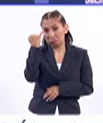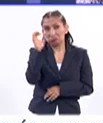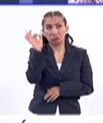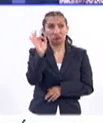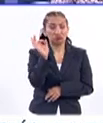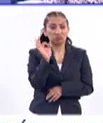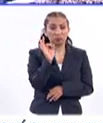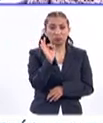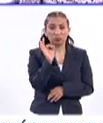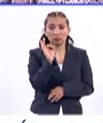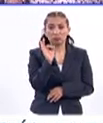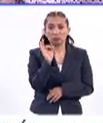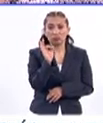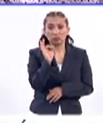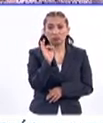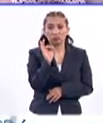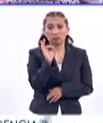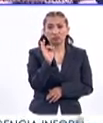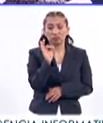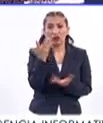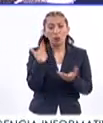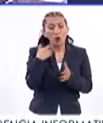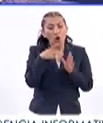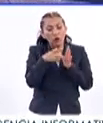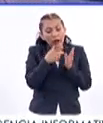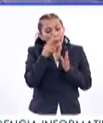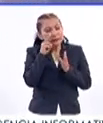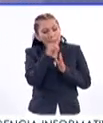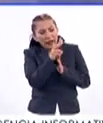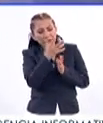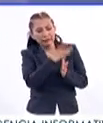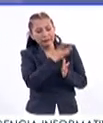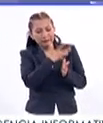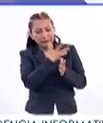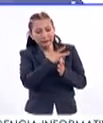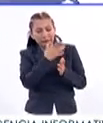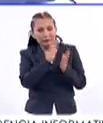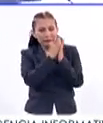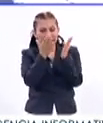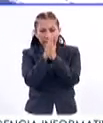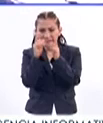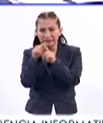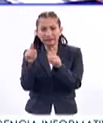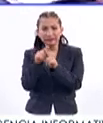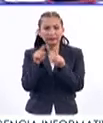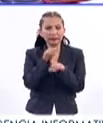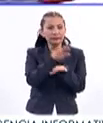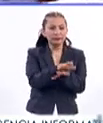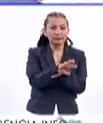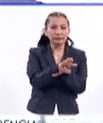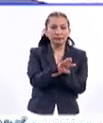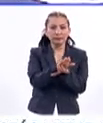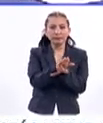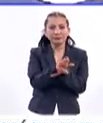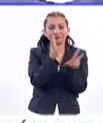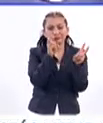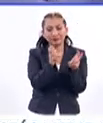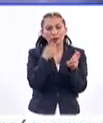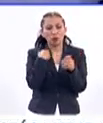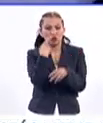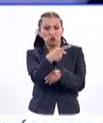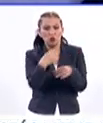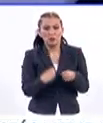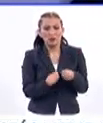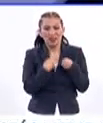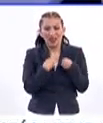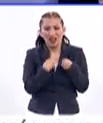por ejemplo, es retomar lo que tenemos publicado, por ejemplo, de cuestiones